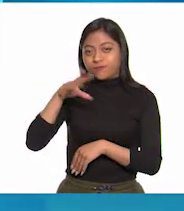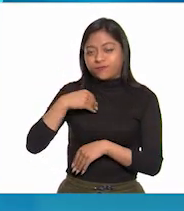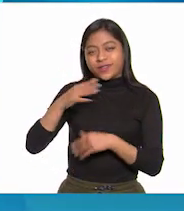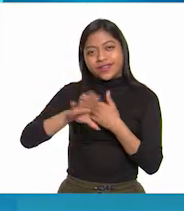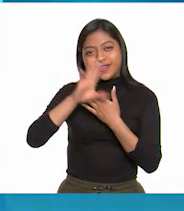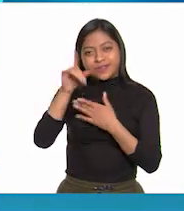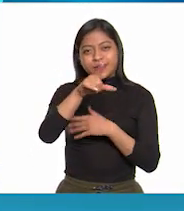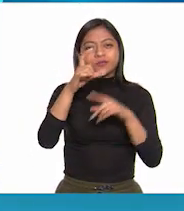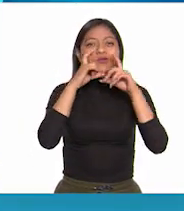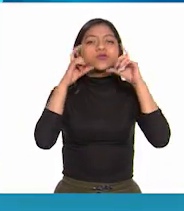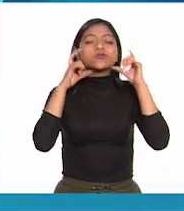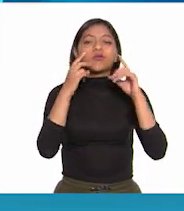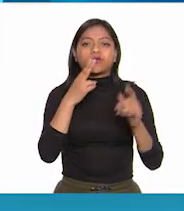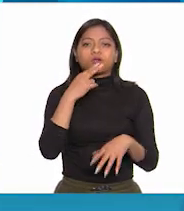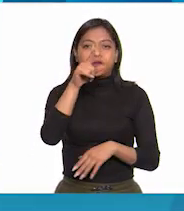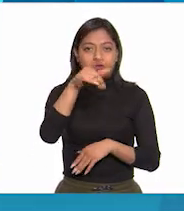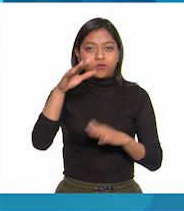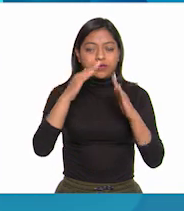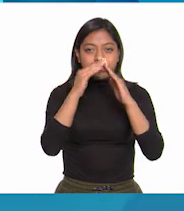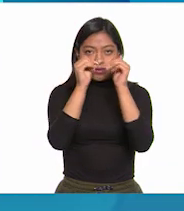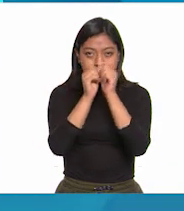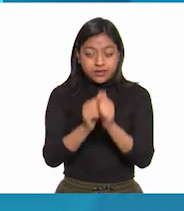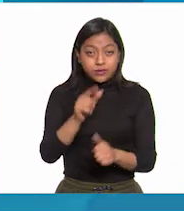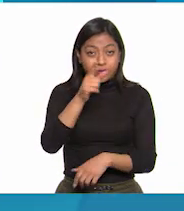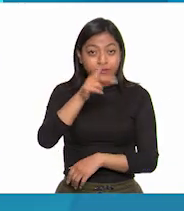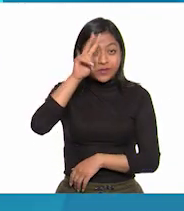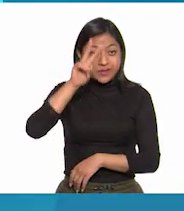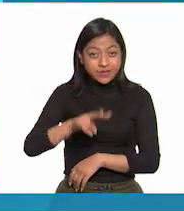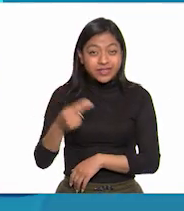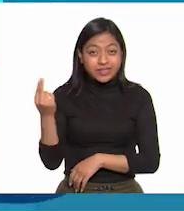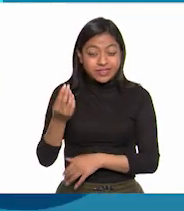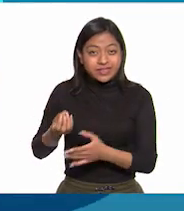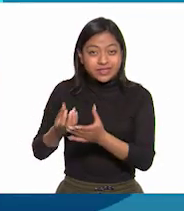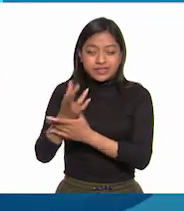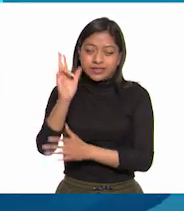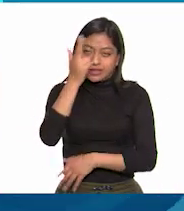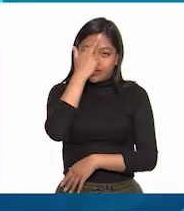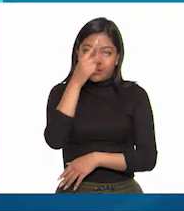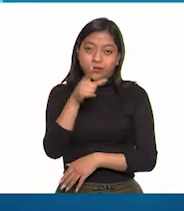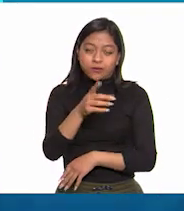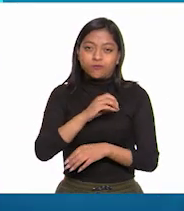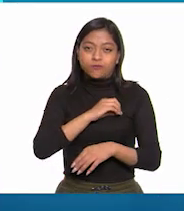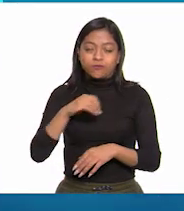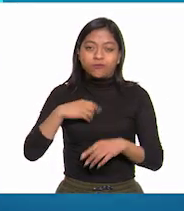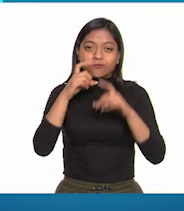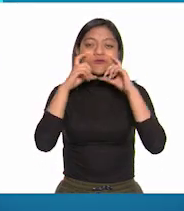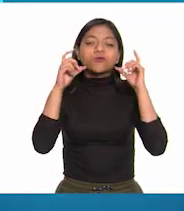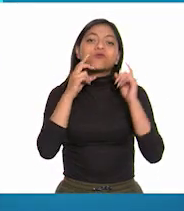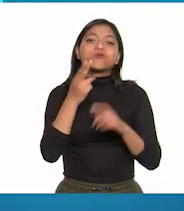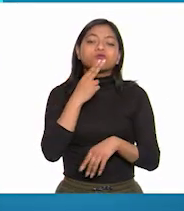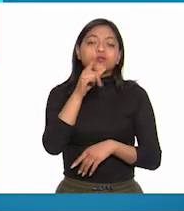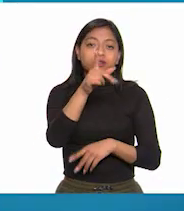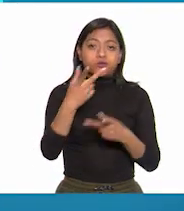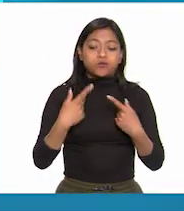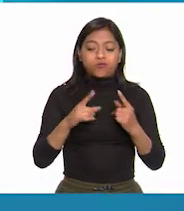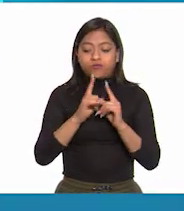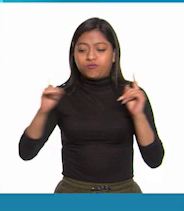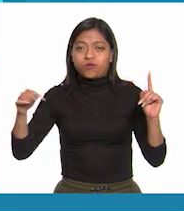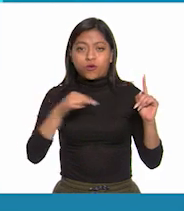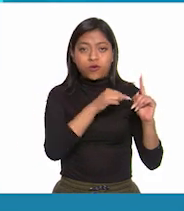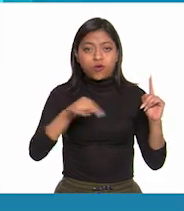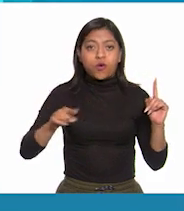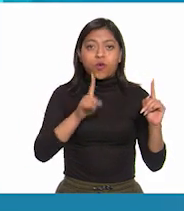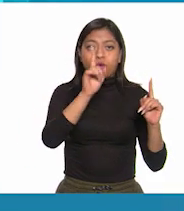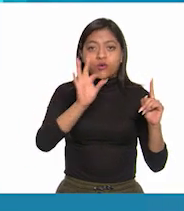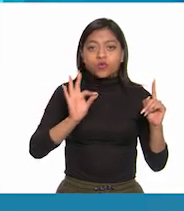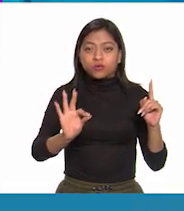Utiliza cubrebocas. No salgas de casa. Si tienes que hacerlo, recuerda que es obligatorio utilizarlo. Mantén una distancia mínima de un